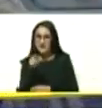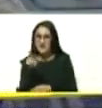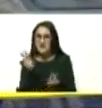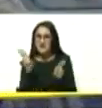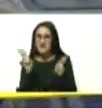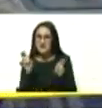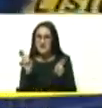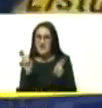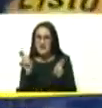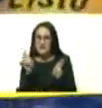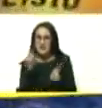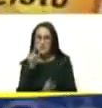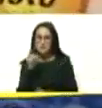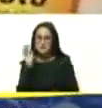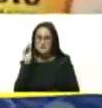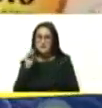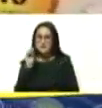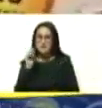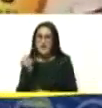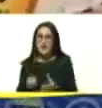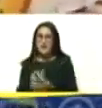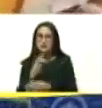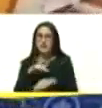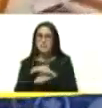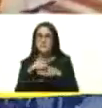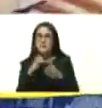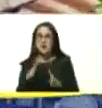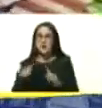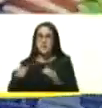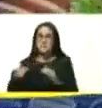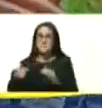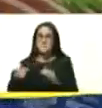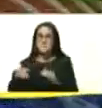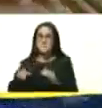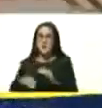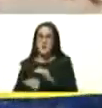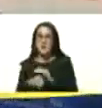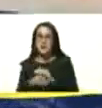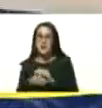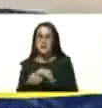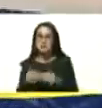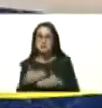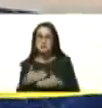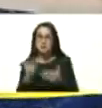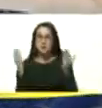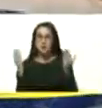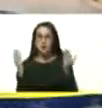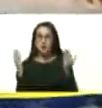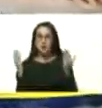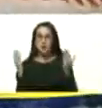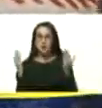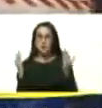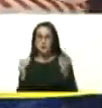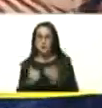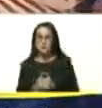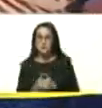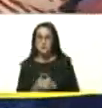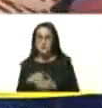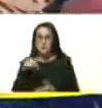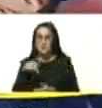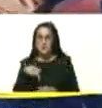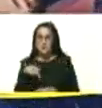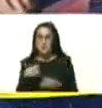usted hizo hincapié desde la propia creación del Ministerio de Pesca, el que ha roto ese celofán, para decirlo de esta manera. Hoy el